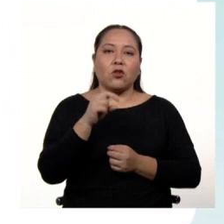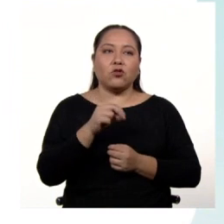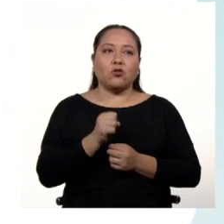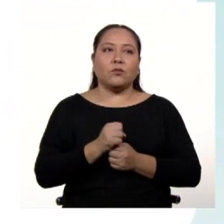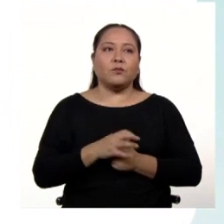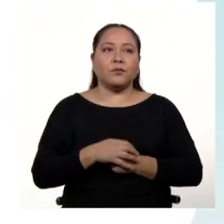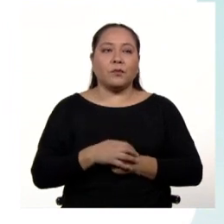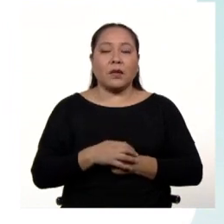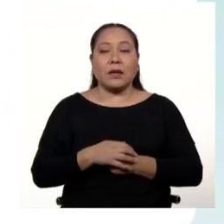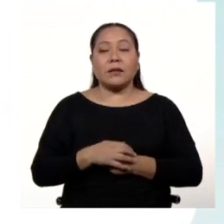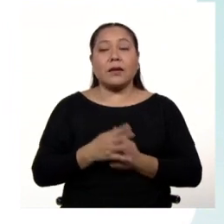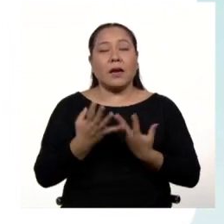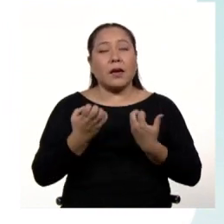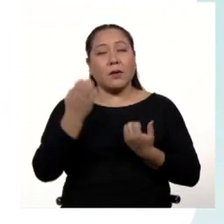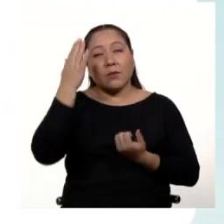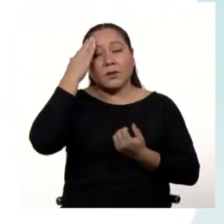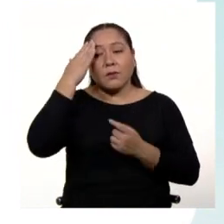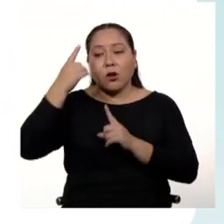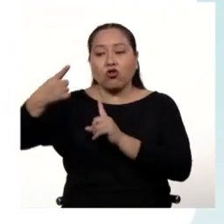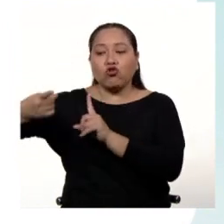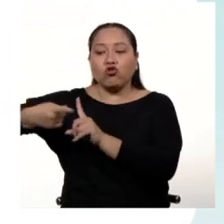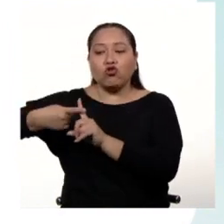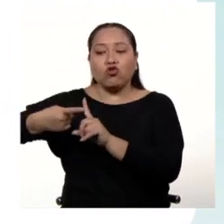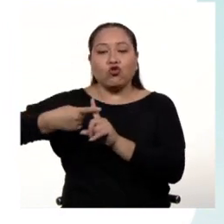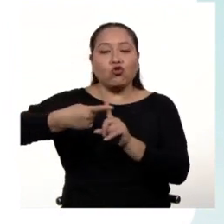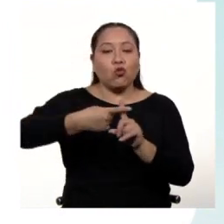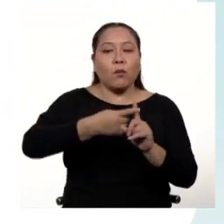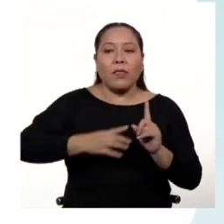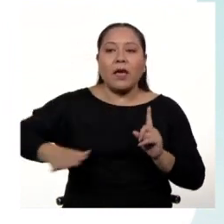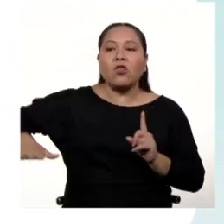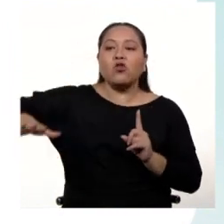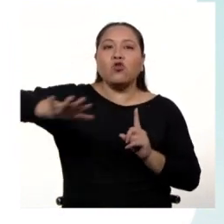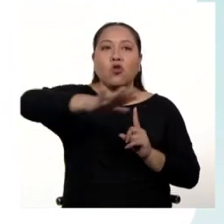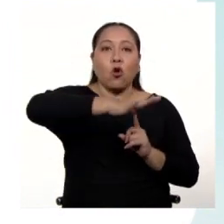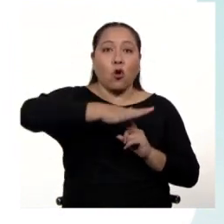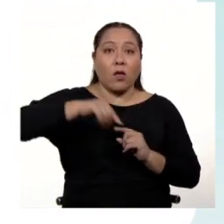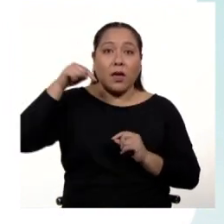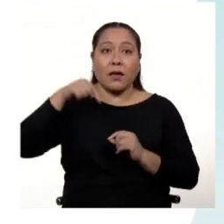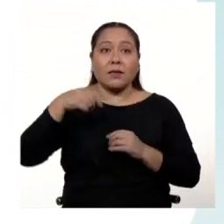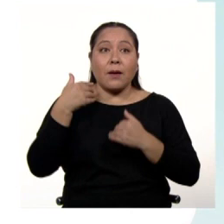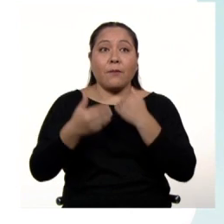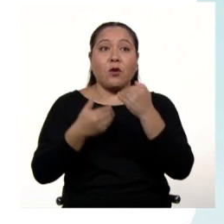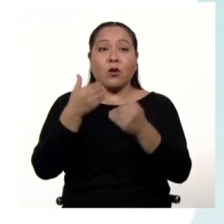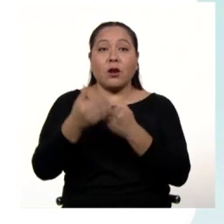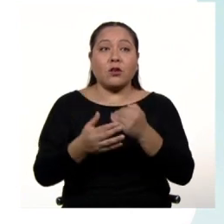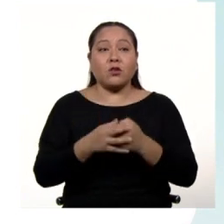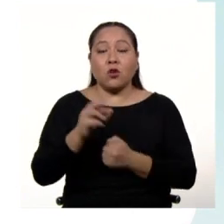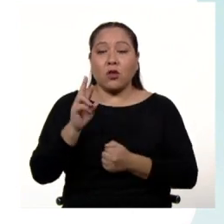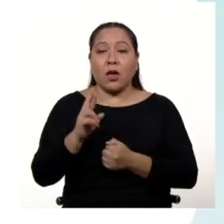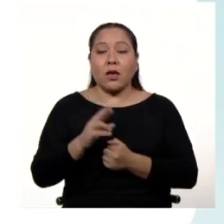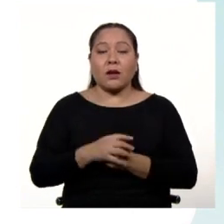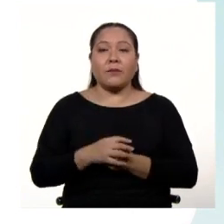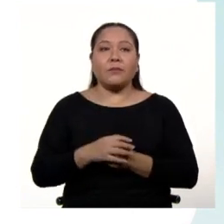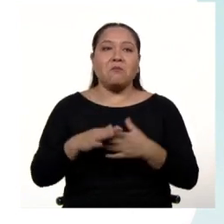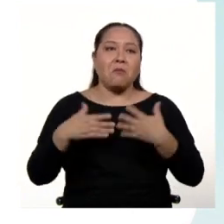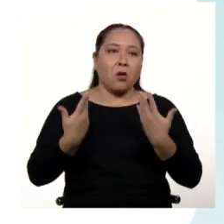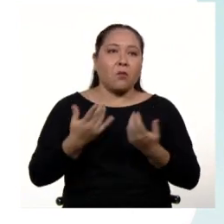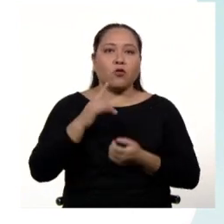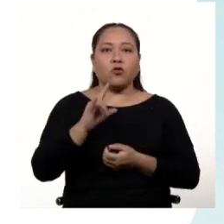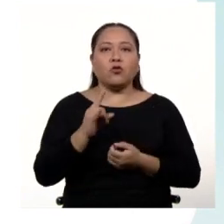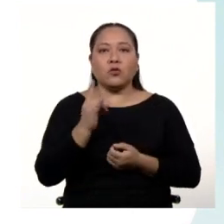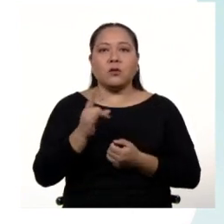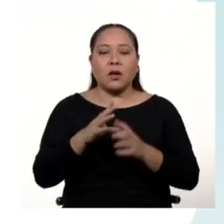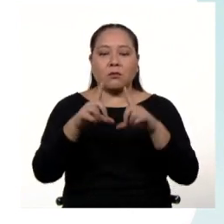Si deseamos calcular la suma de todos los términos de una progresión geométrica de razón R, podemos hacer uso